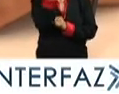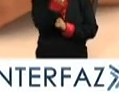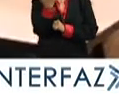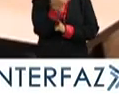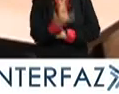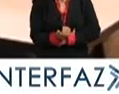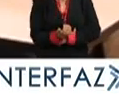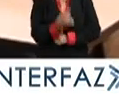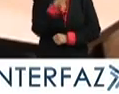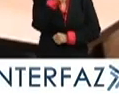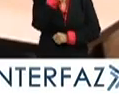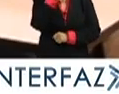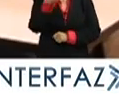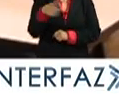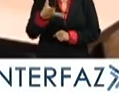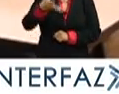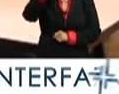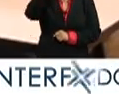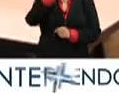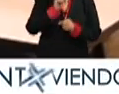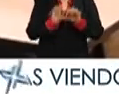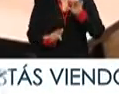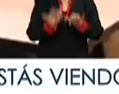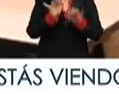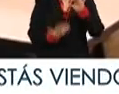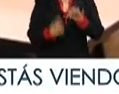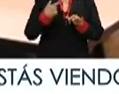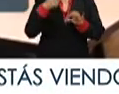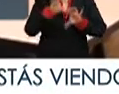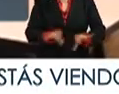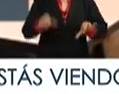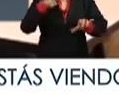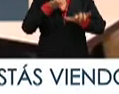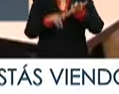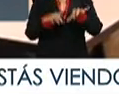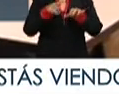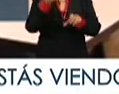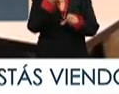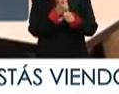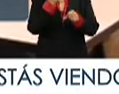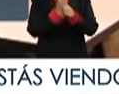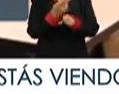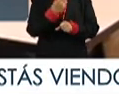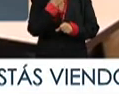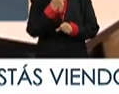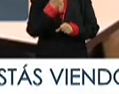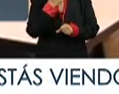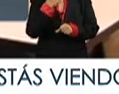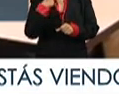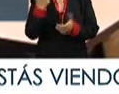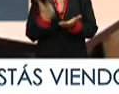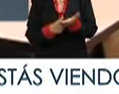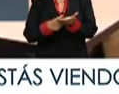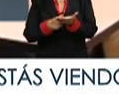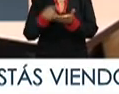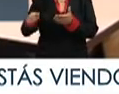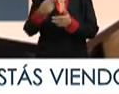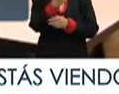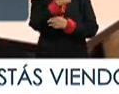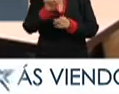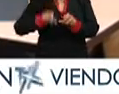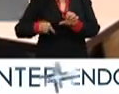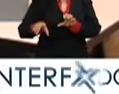ordenador. Van aprendiendo a escribir en la computadora, van aprendiendo a utilizar un procesador de